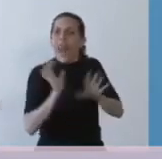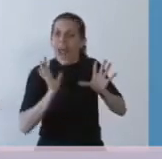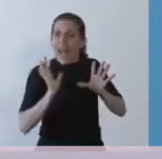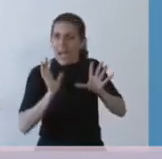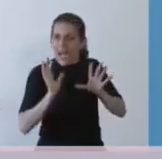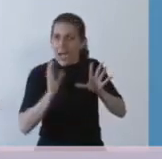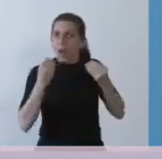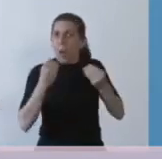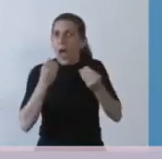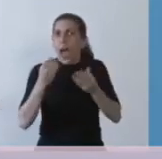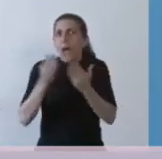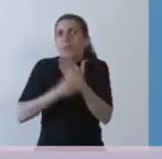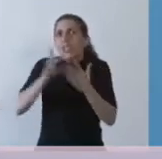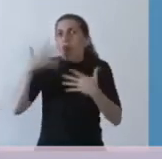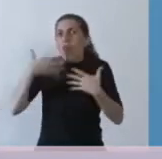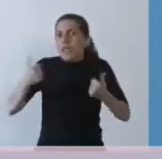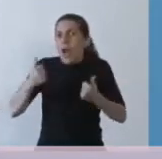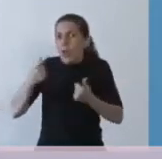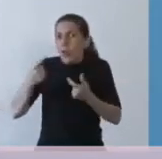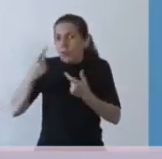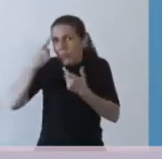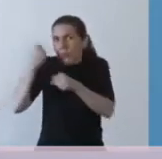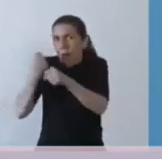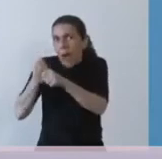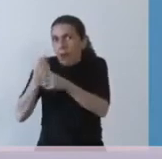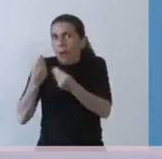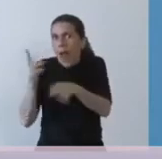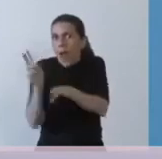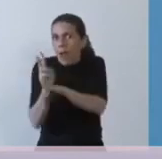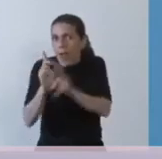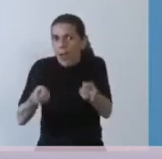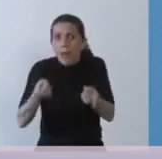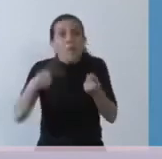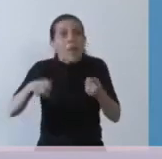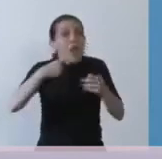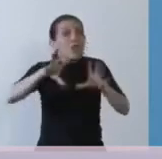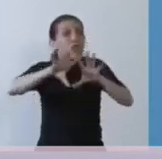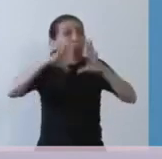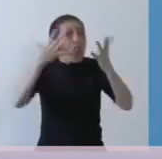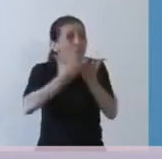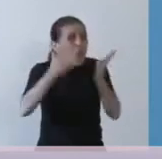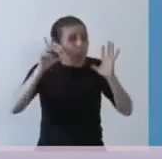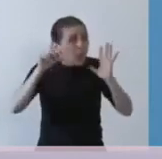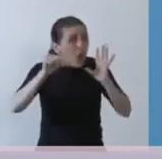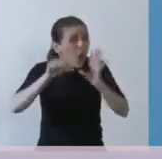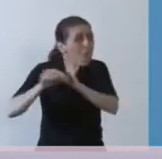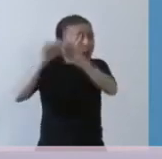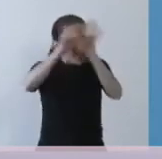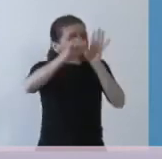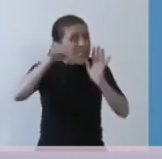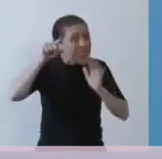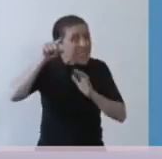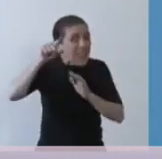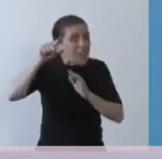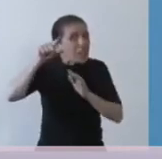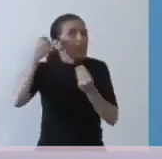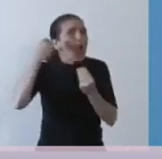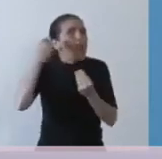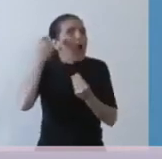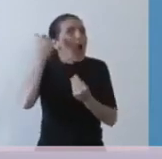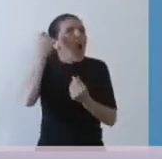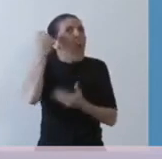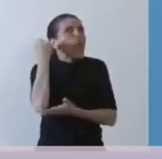estamos enfrentando pero resulta ser que el mundo la forma en el cual el sistema económico